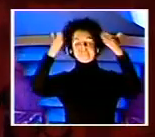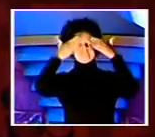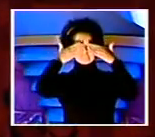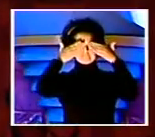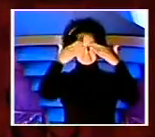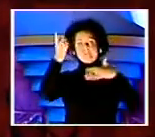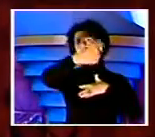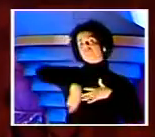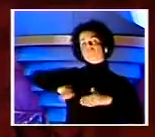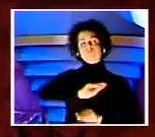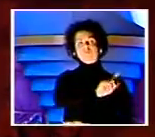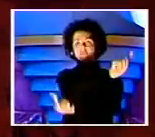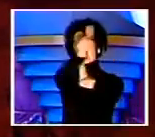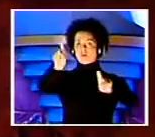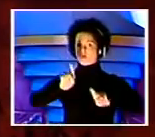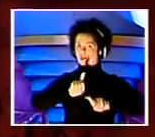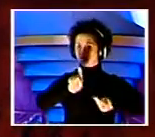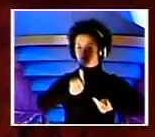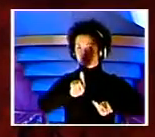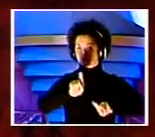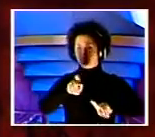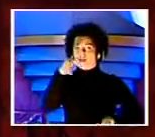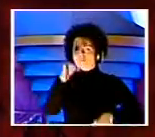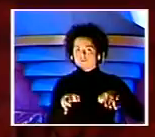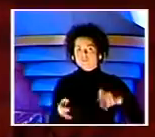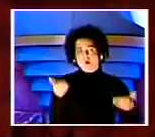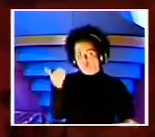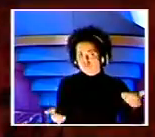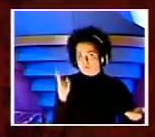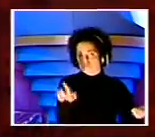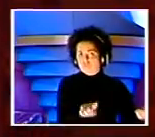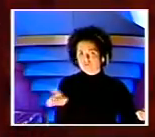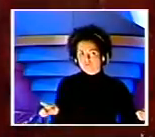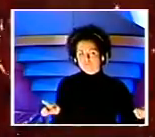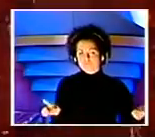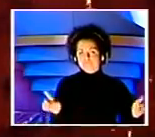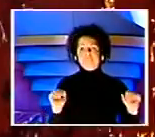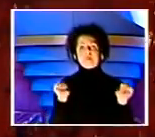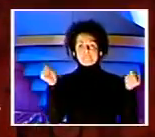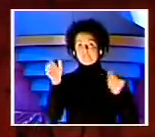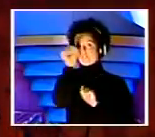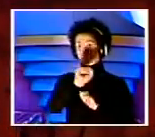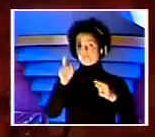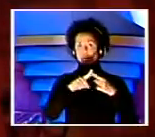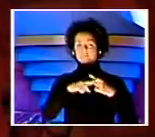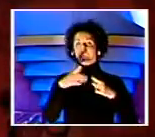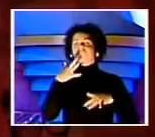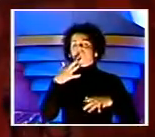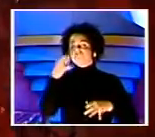les hacemos la siguiente pregunta. ¿Es justa la justicia? Con ustedes, nuestro primer tema. ¿Seguridad para